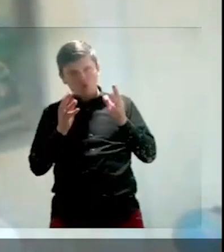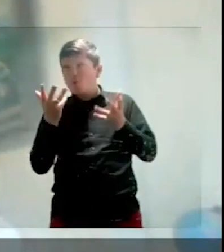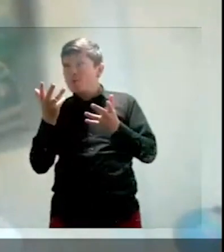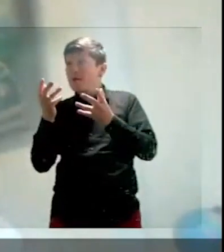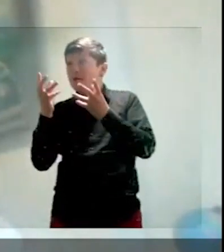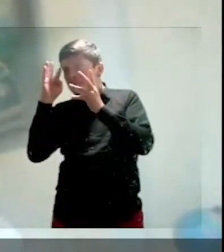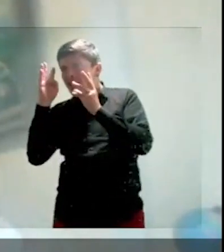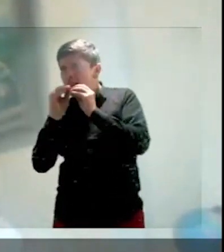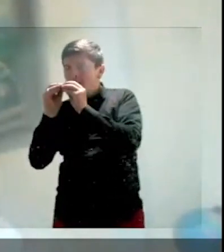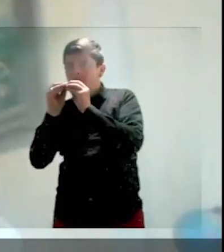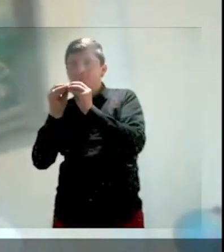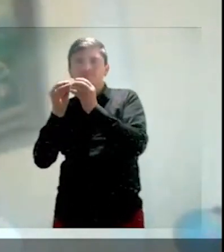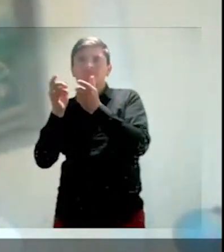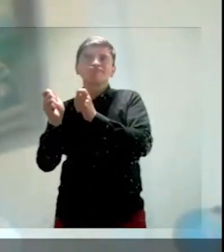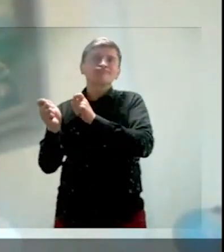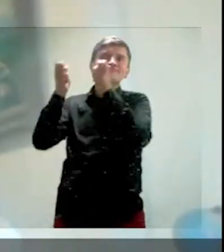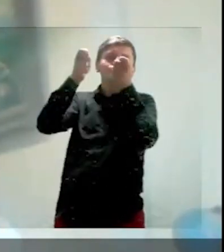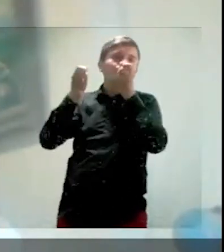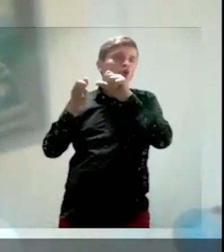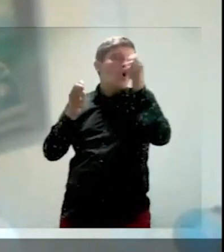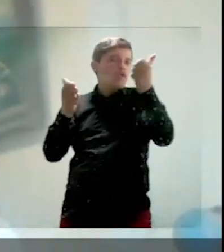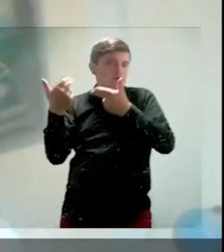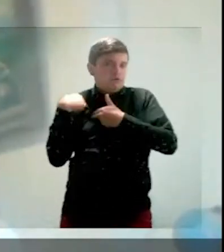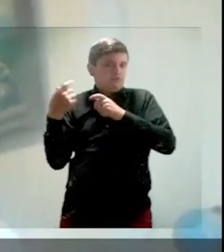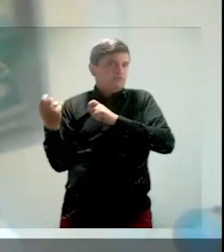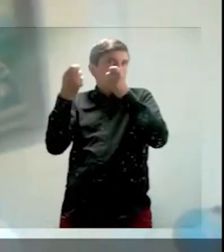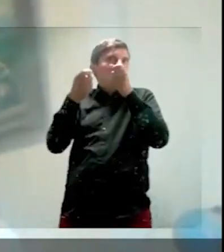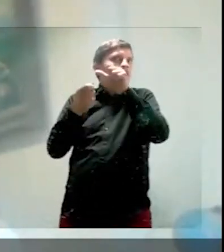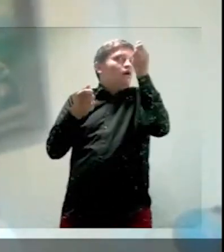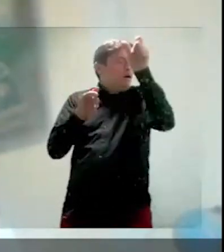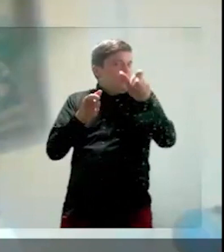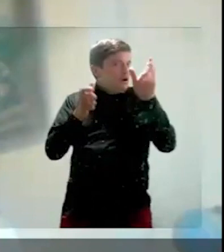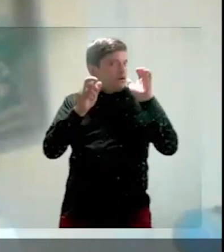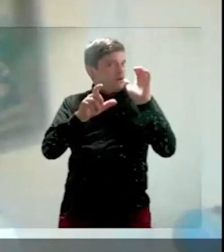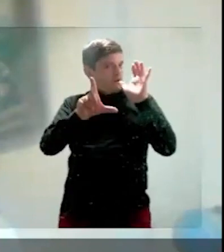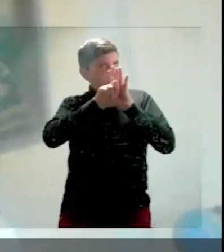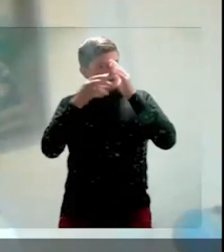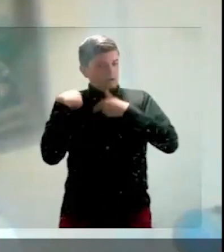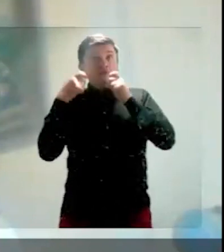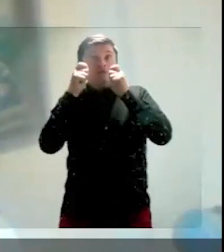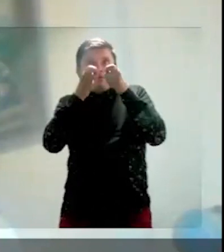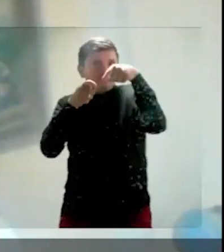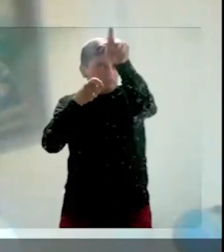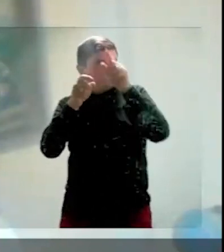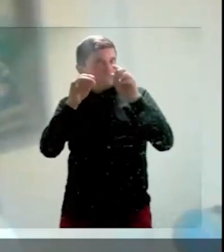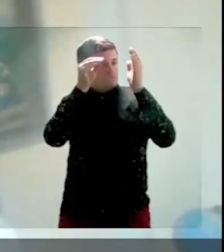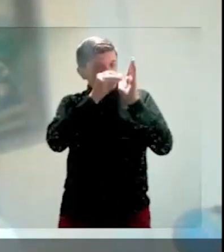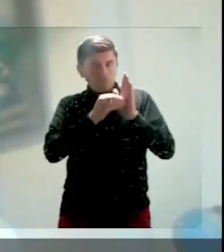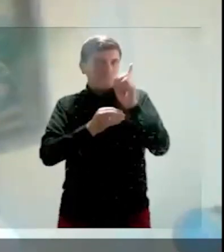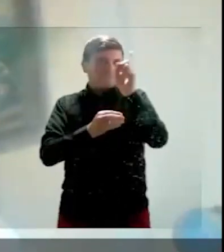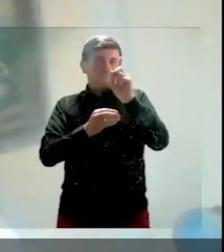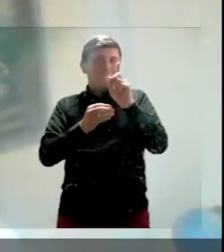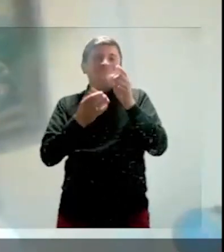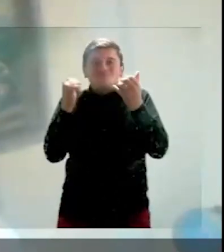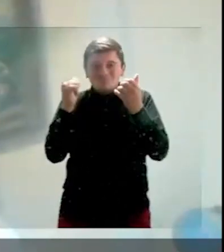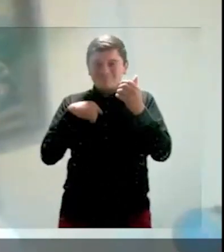dejárselo pues a otras competencias, ni al legislador, ni a esta, porque ya te digo, he revisado el